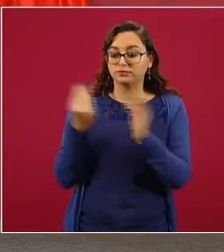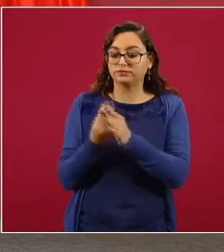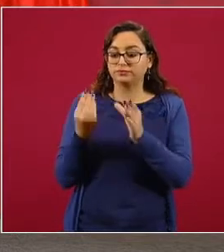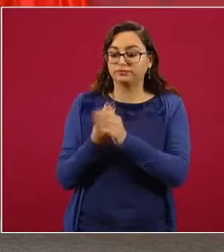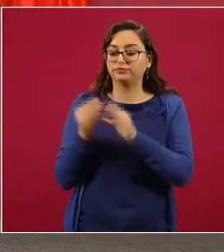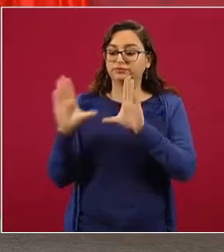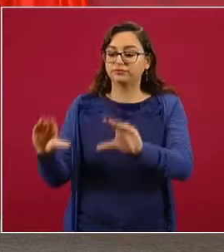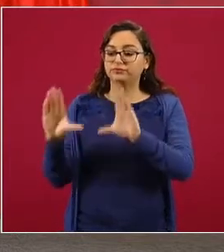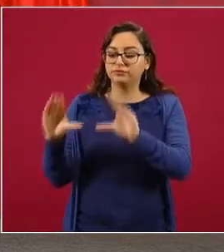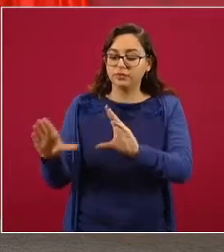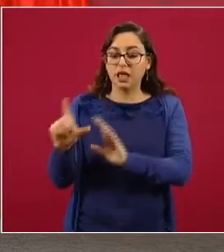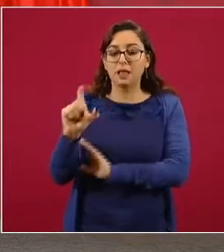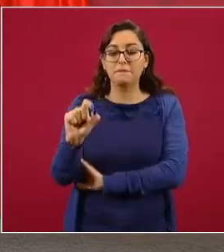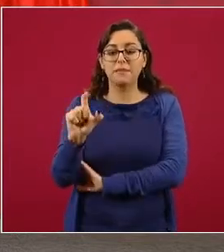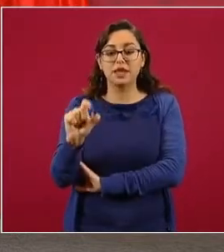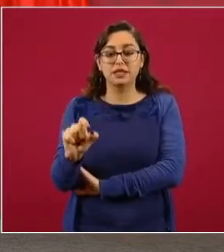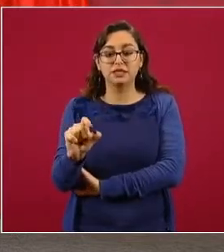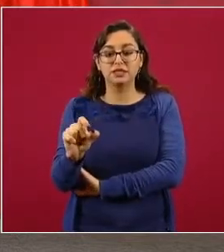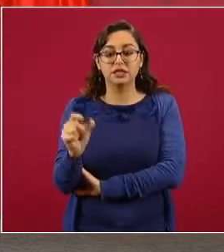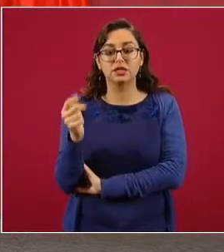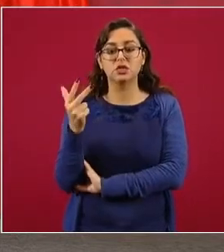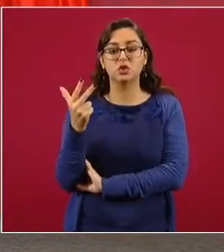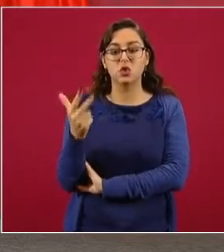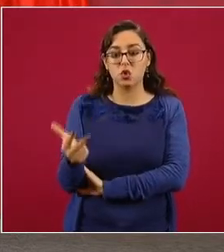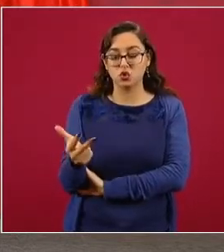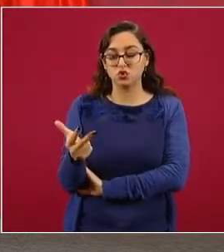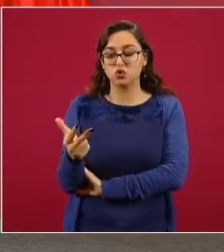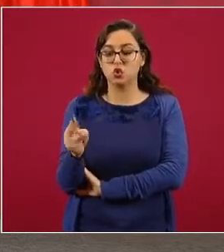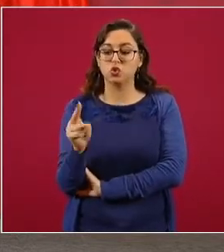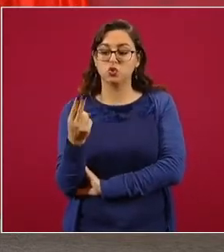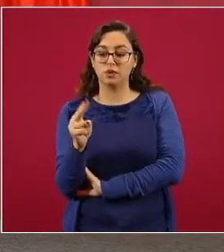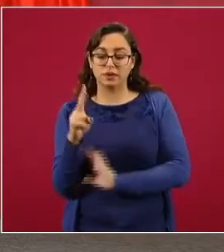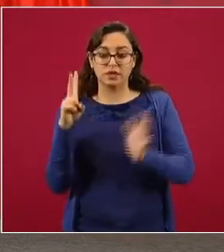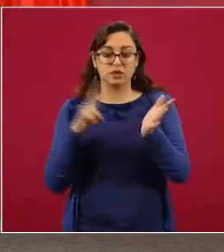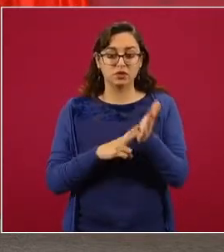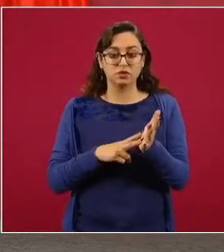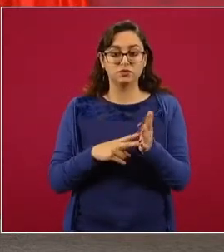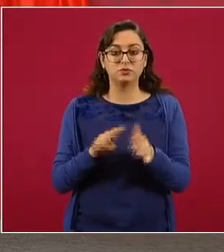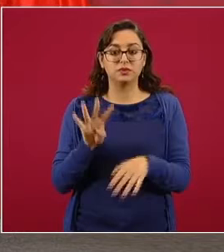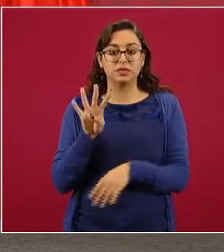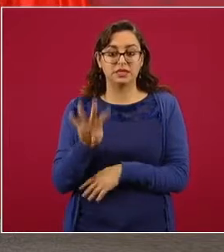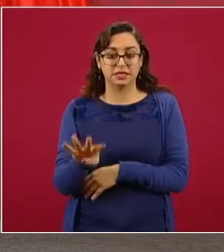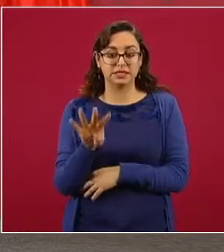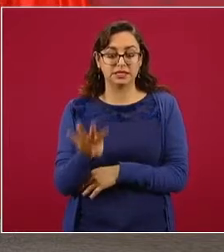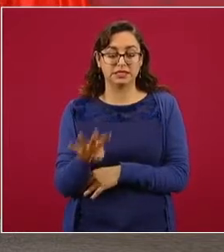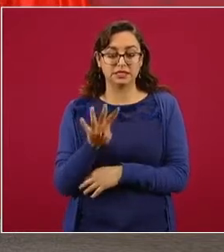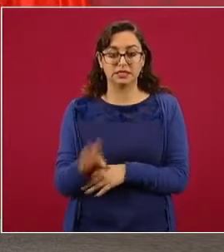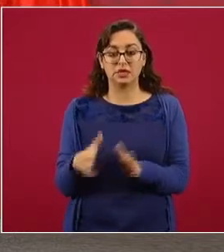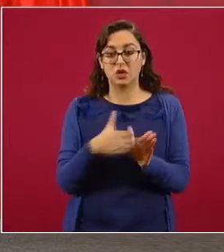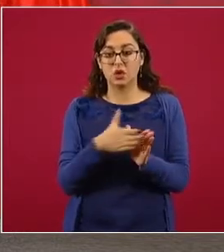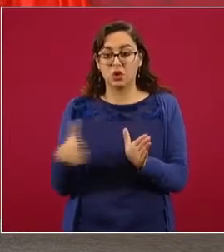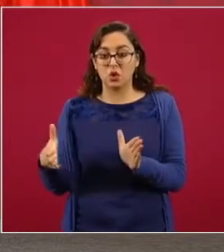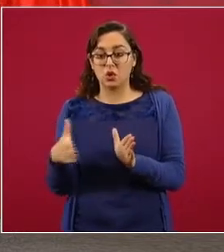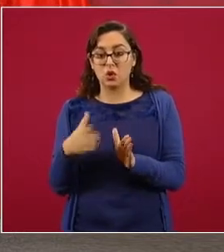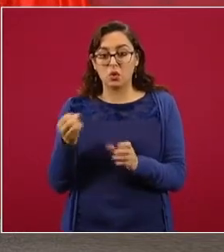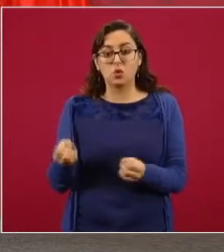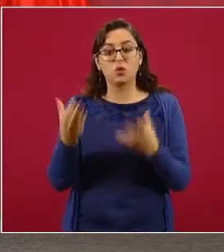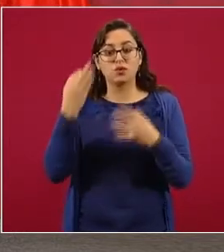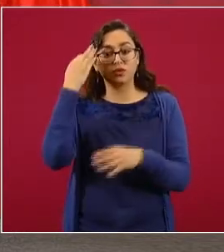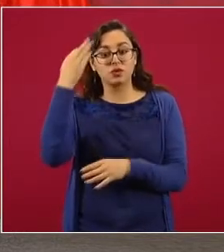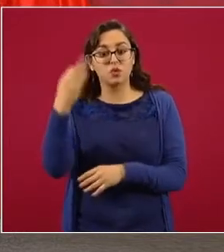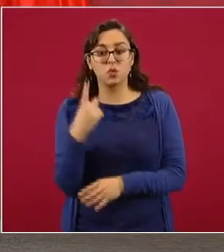de noviembre de 2019 con duración de 1 hora